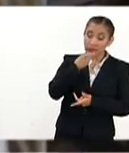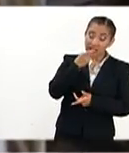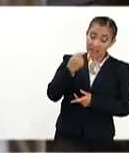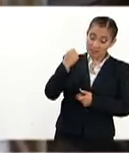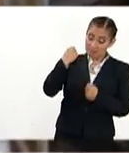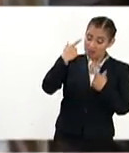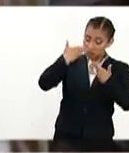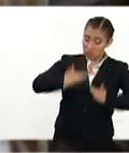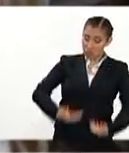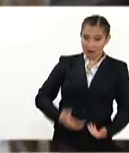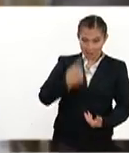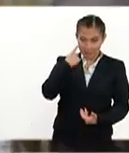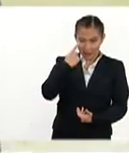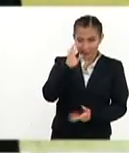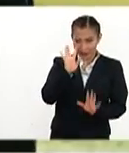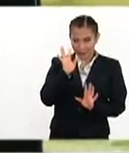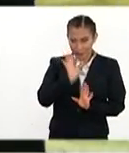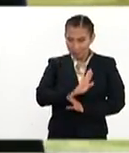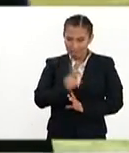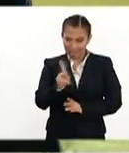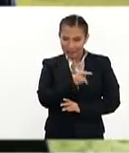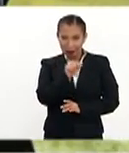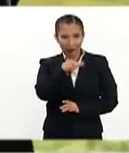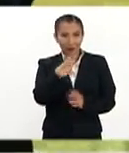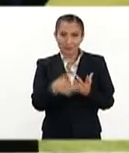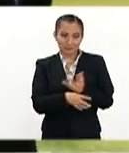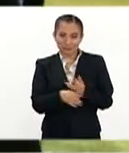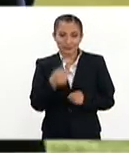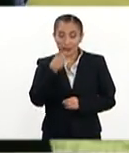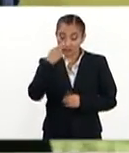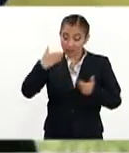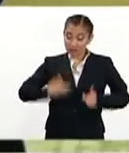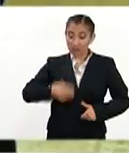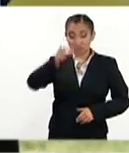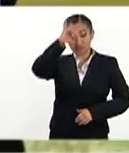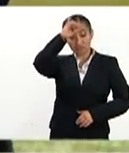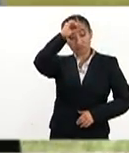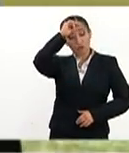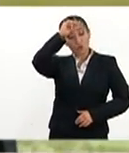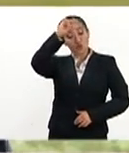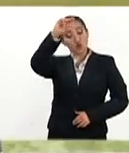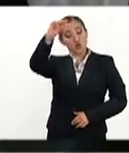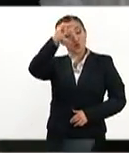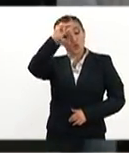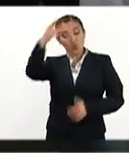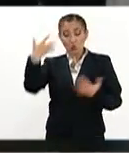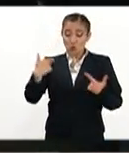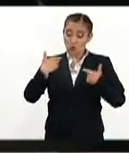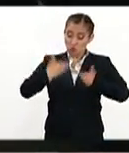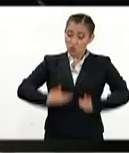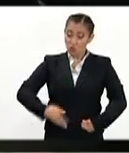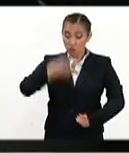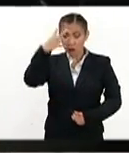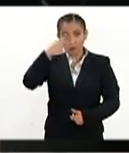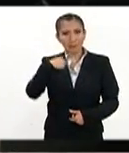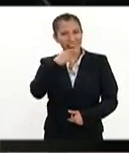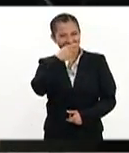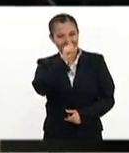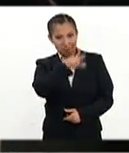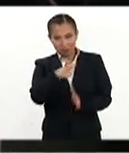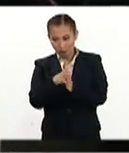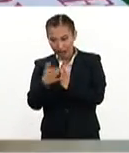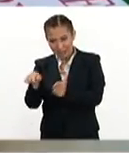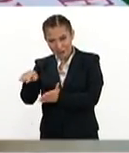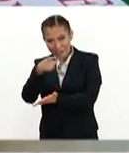se calificó a sí mismo, para que usted se dé una idea de cómo están las cosas, como un genio. Esto después de que efectivamente el